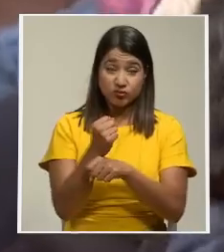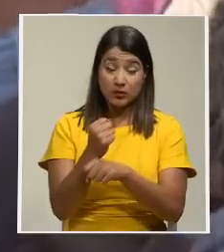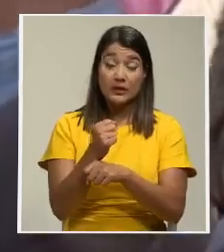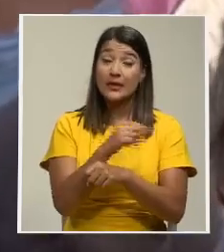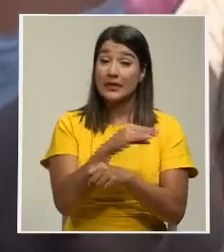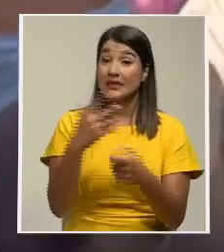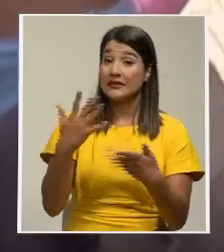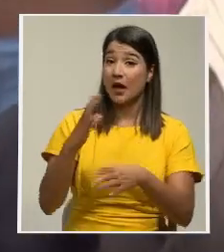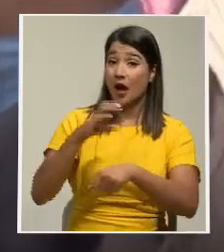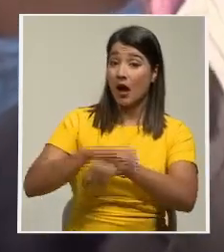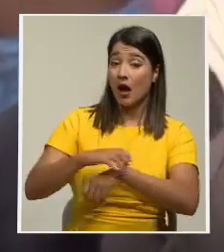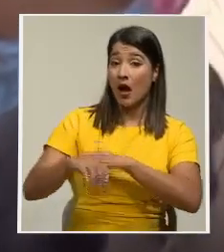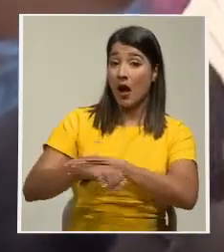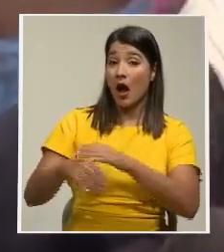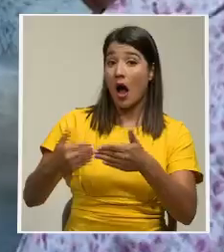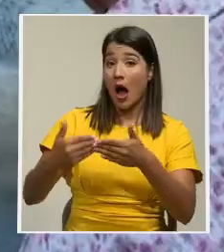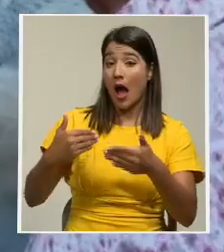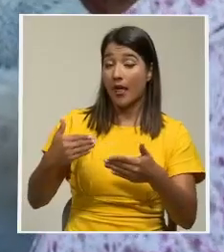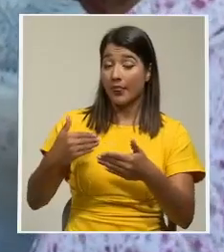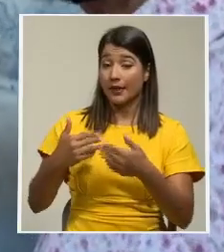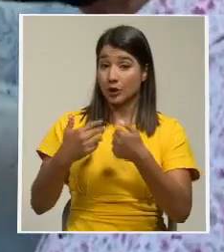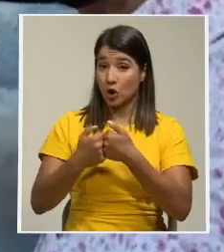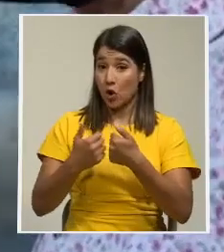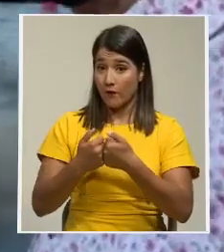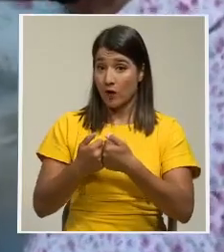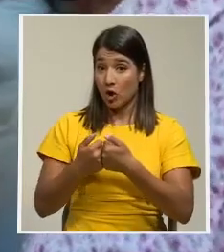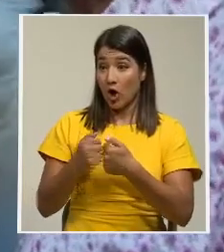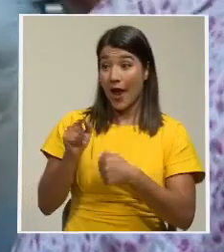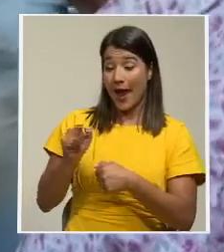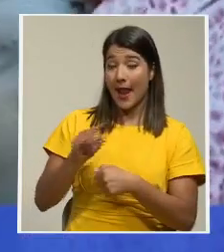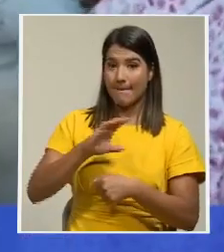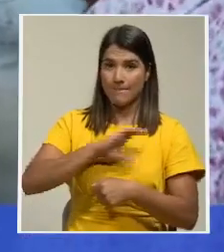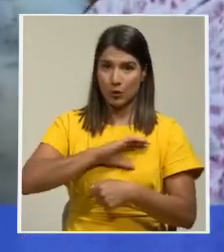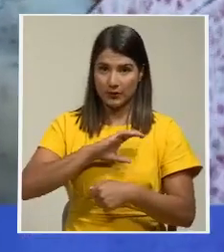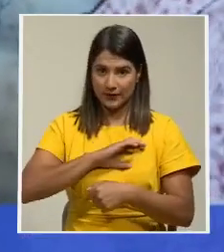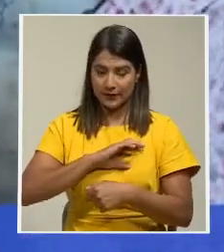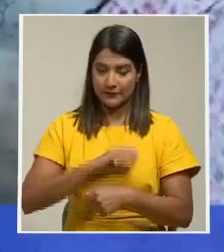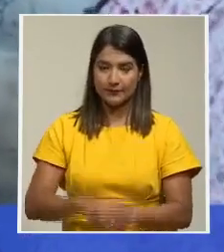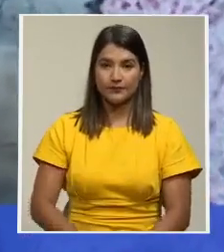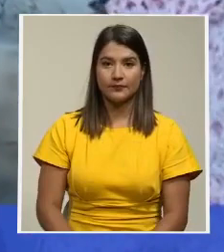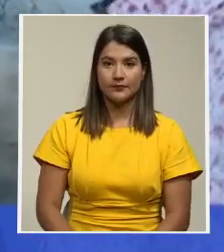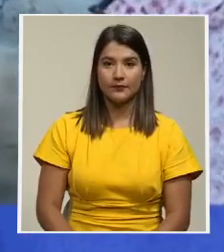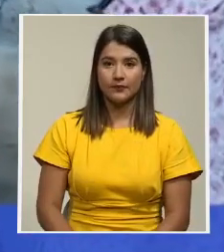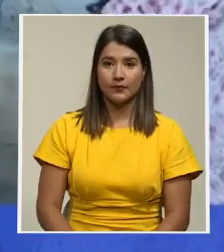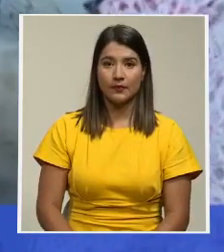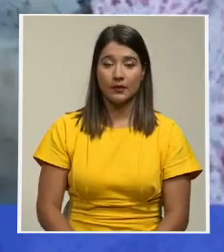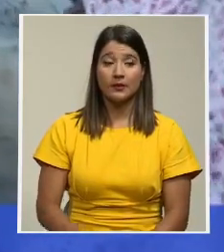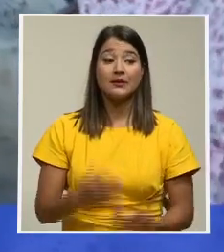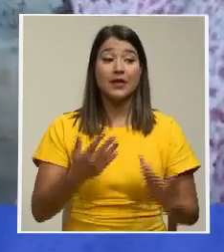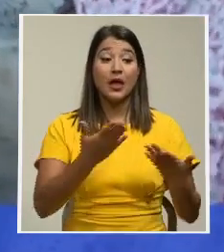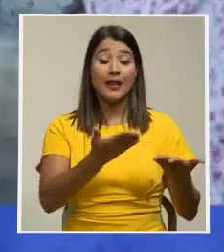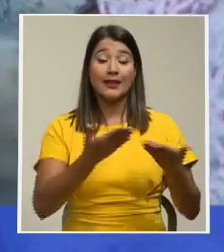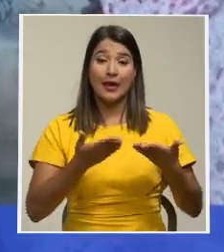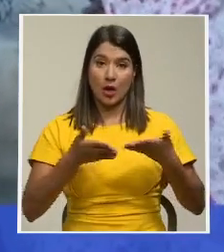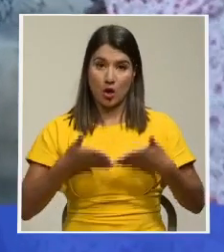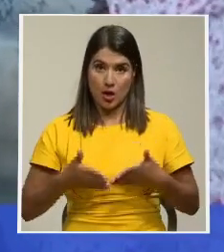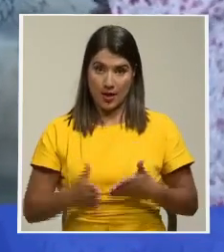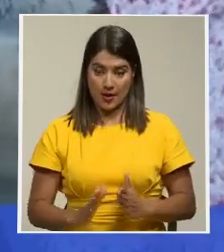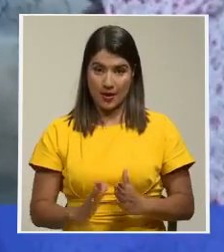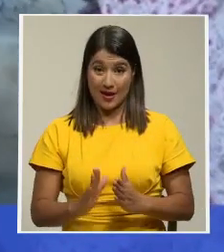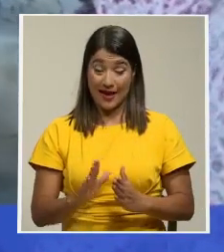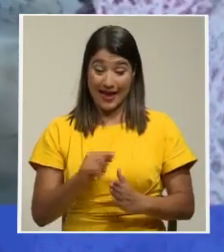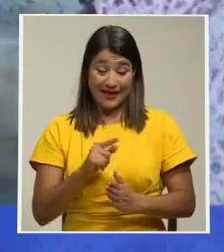detenido su exnovio policía. Nos entregaron a nuestra hija